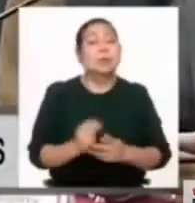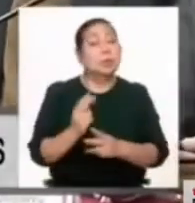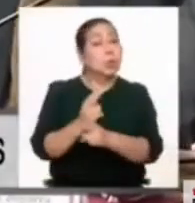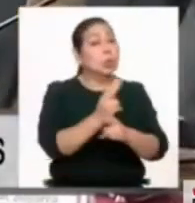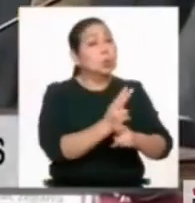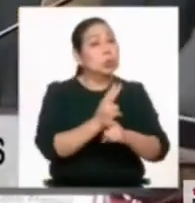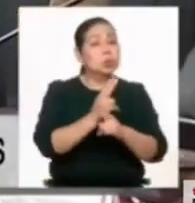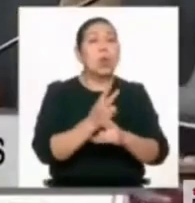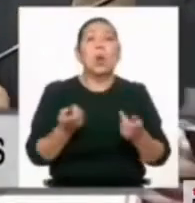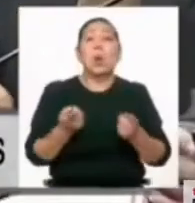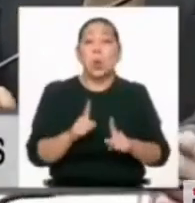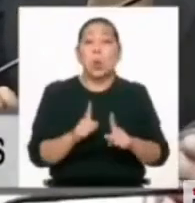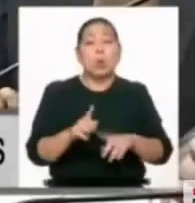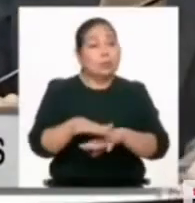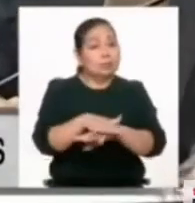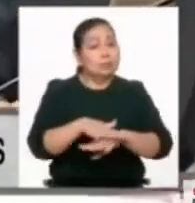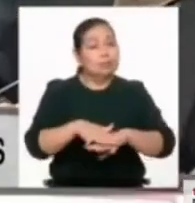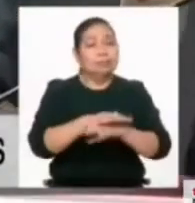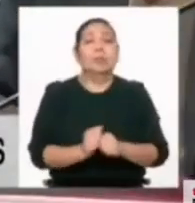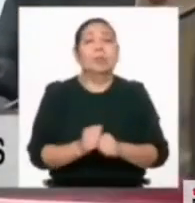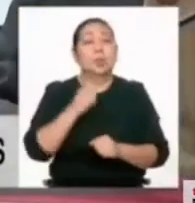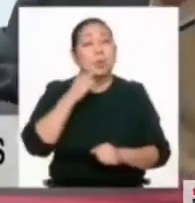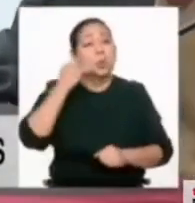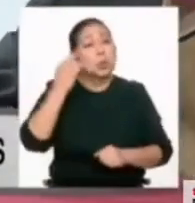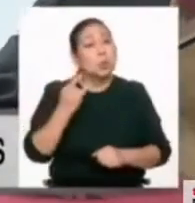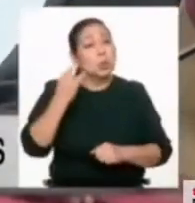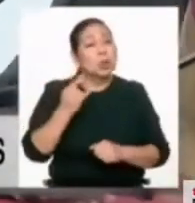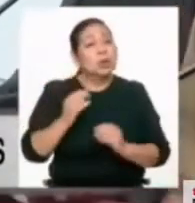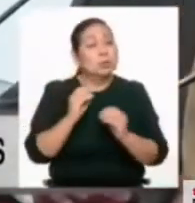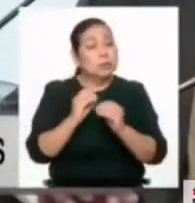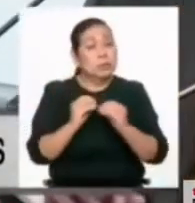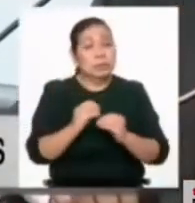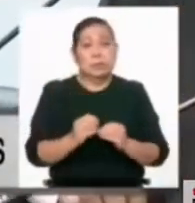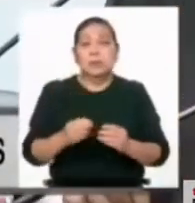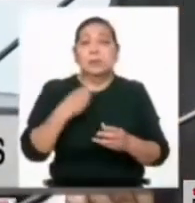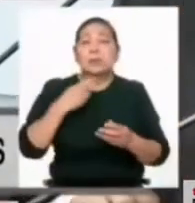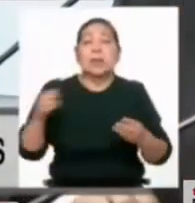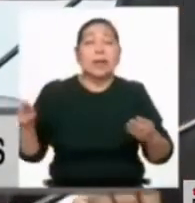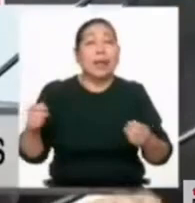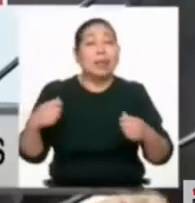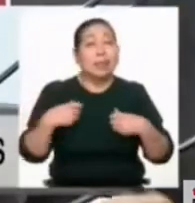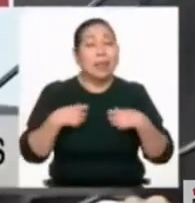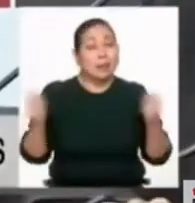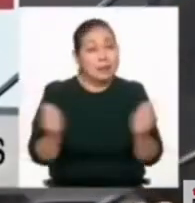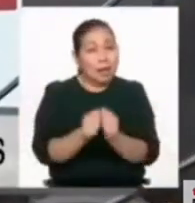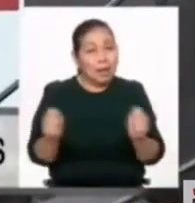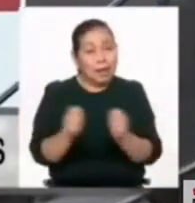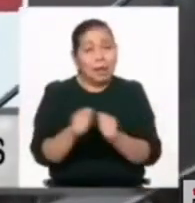que venimos tomando en cuanto al plan de emergencia para la reactivación del sector textil